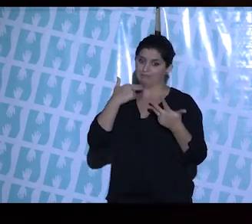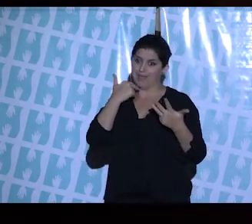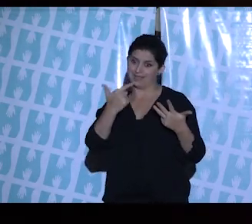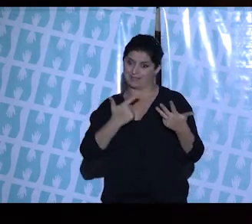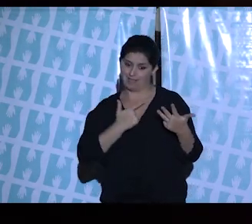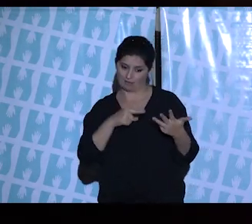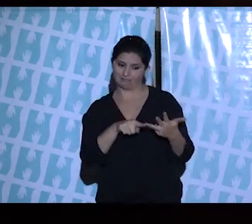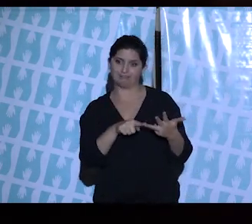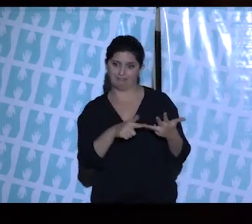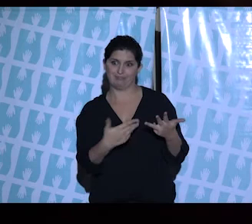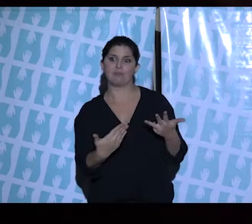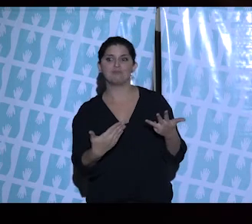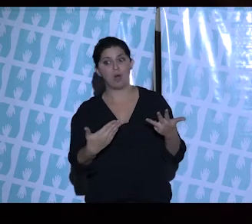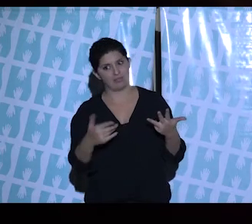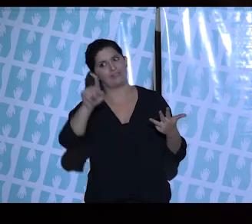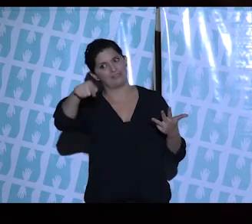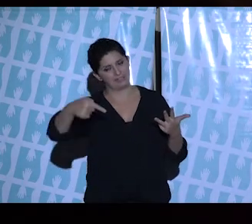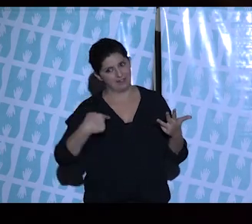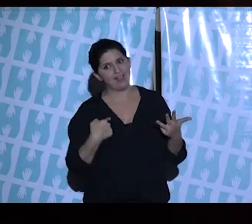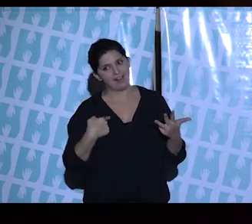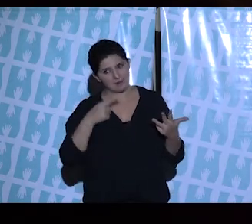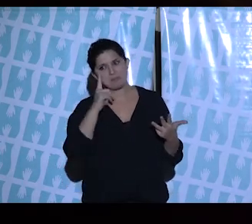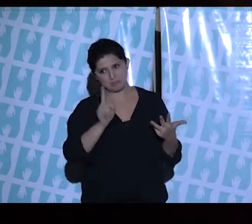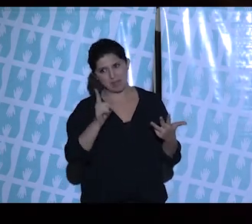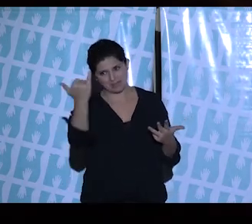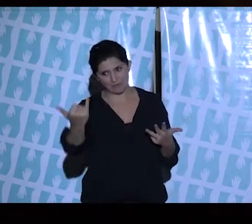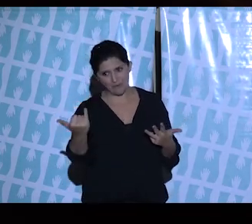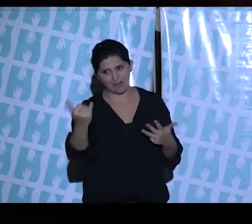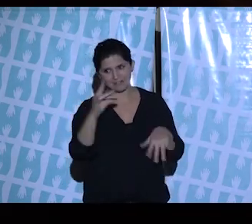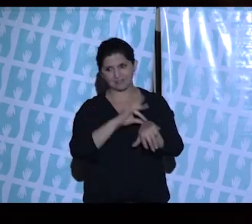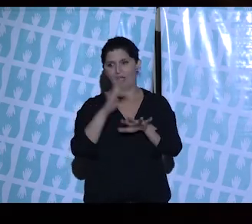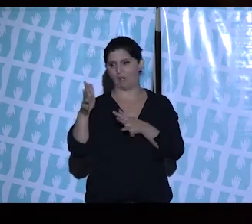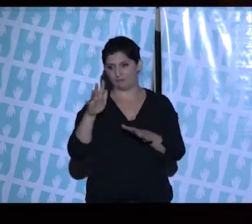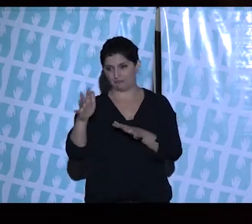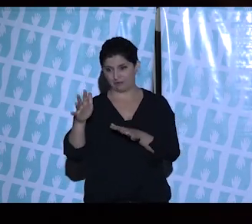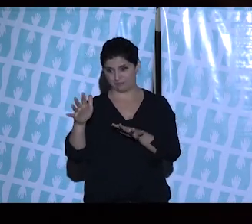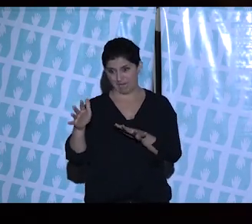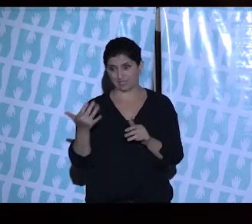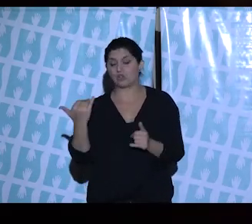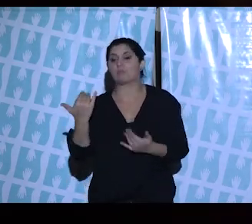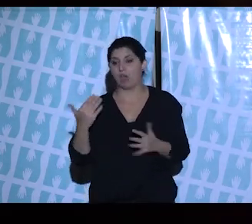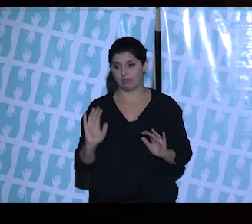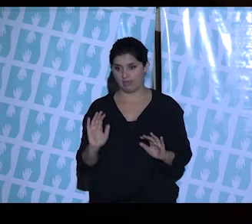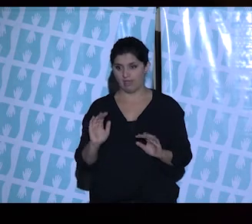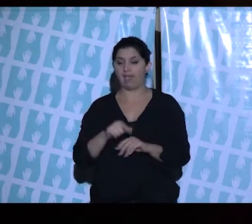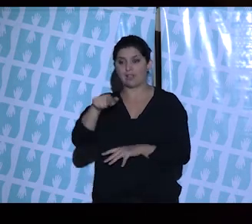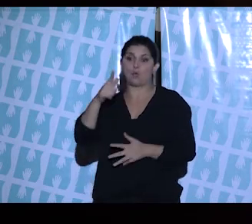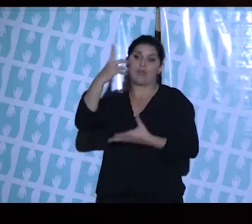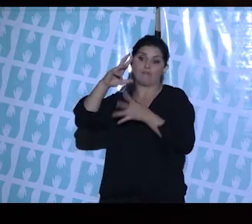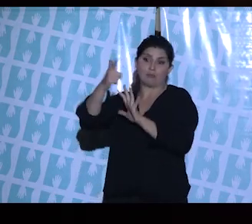hijos van a decir, yo estoy en riesgo de padecer Parkinson. Ese es un elemento a tener en